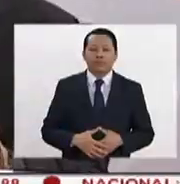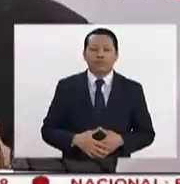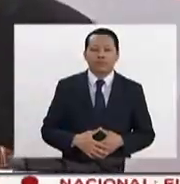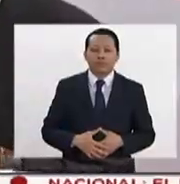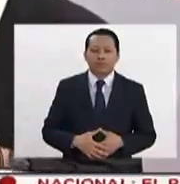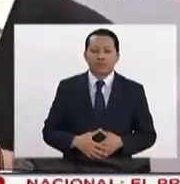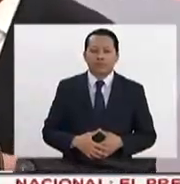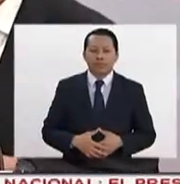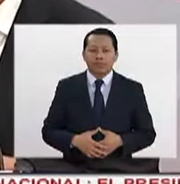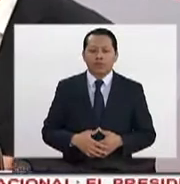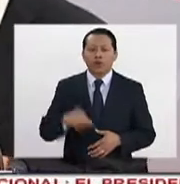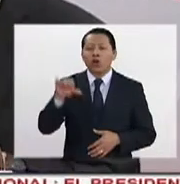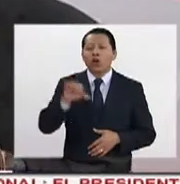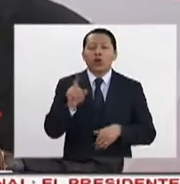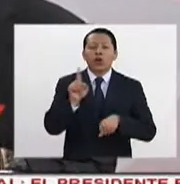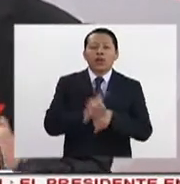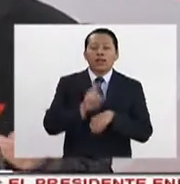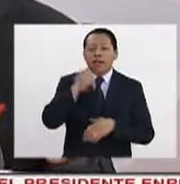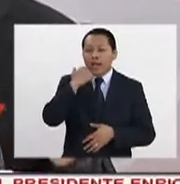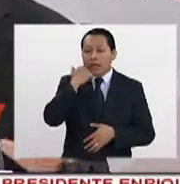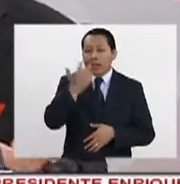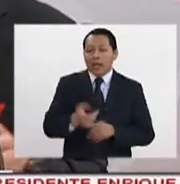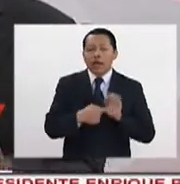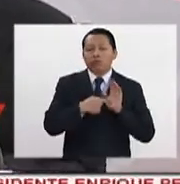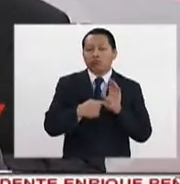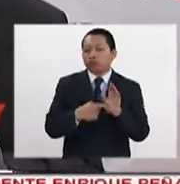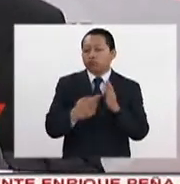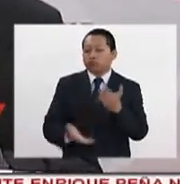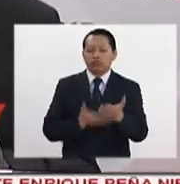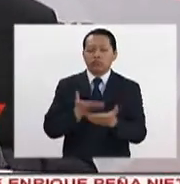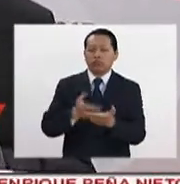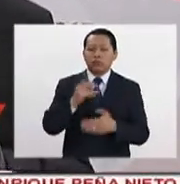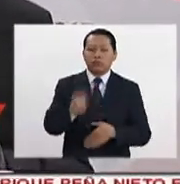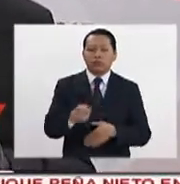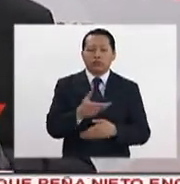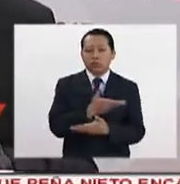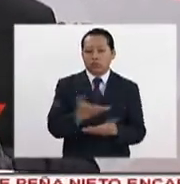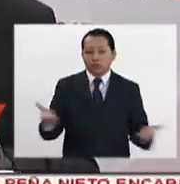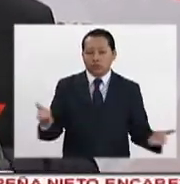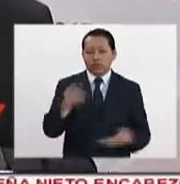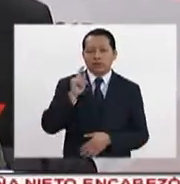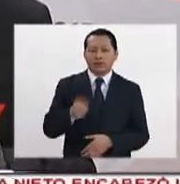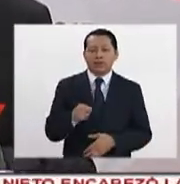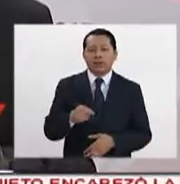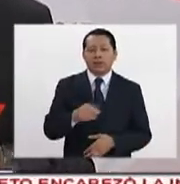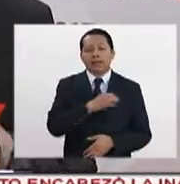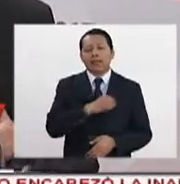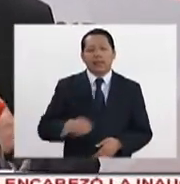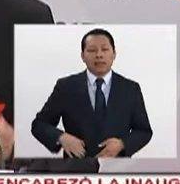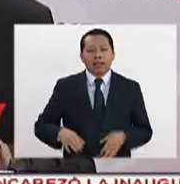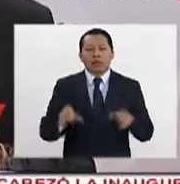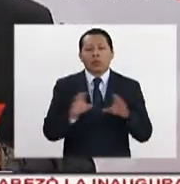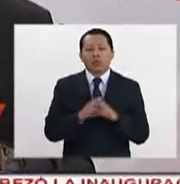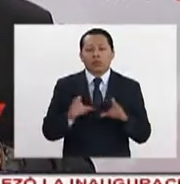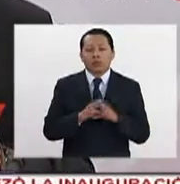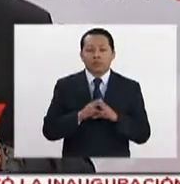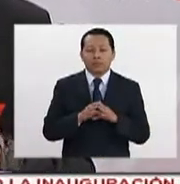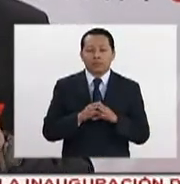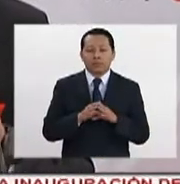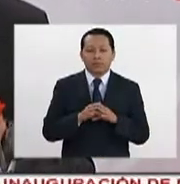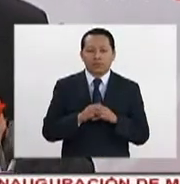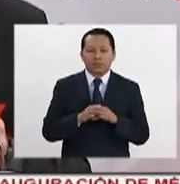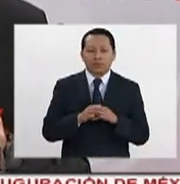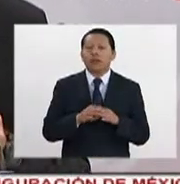Y hoy lo que quiero plantearle a todos ustedes es que esta candidatura se va